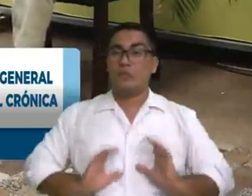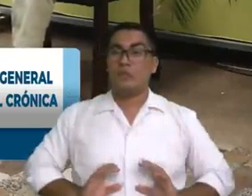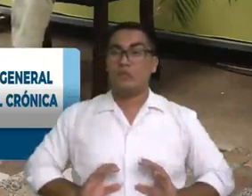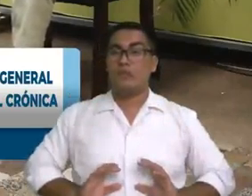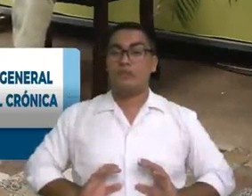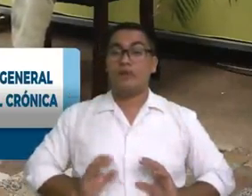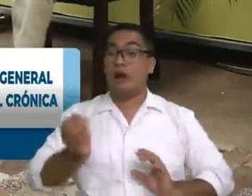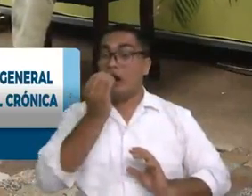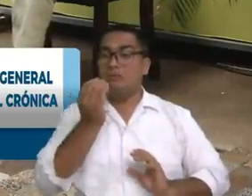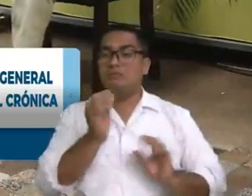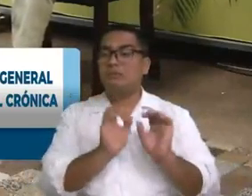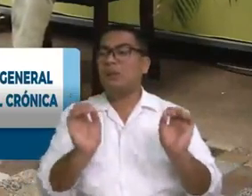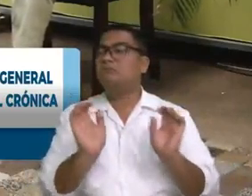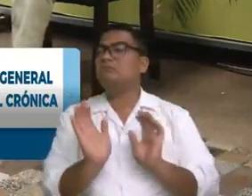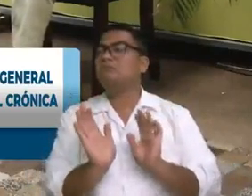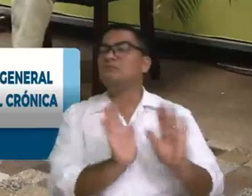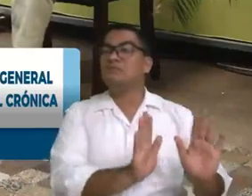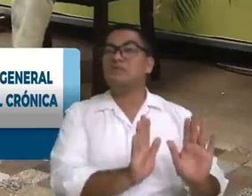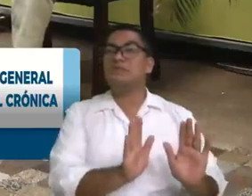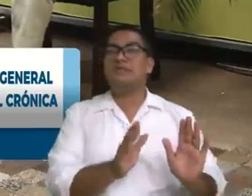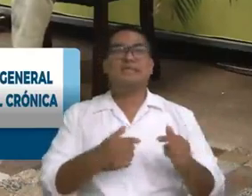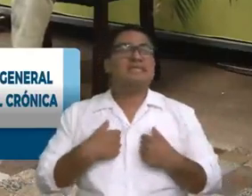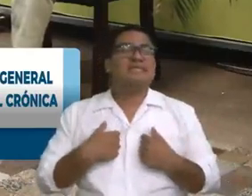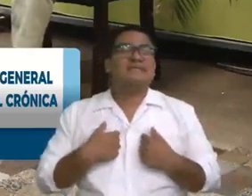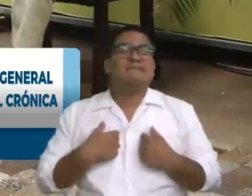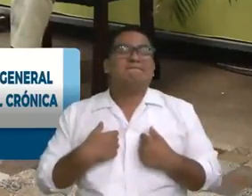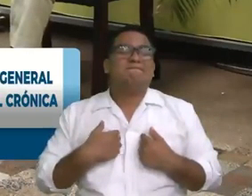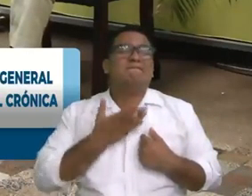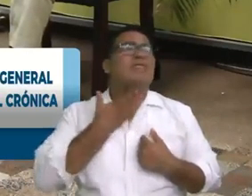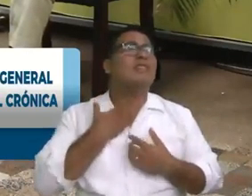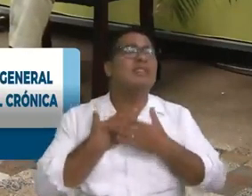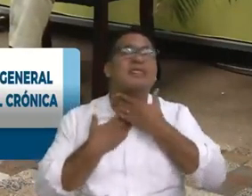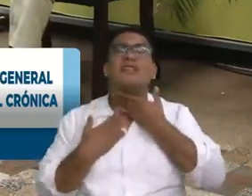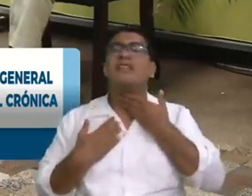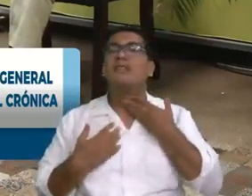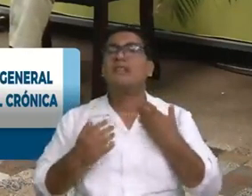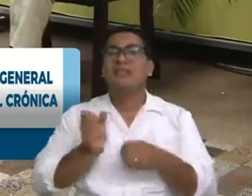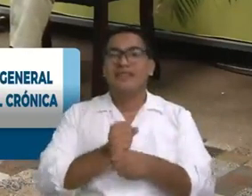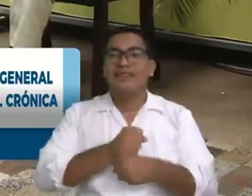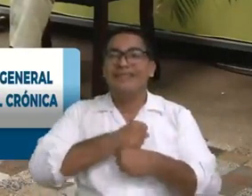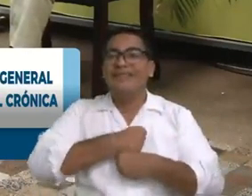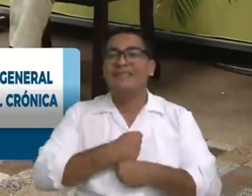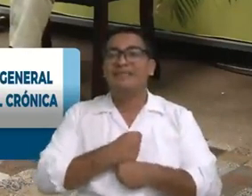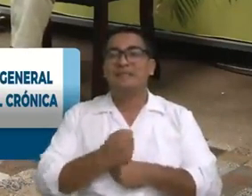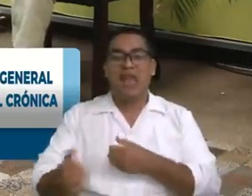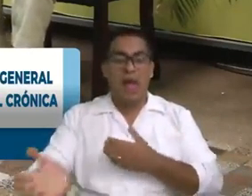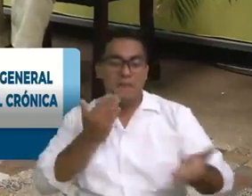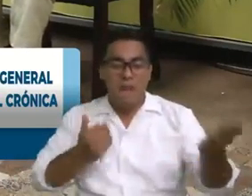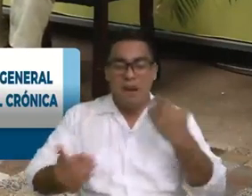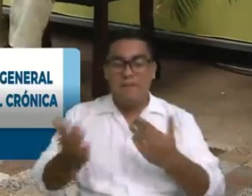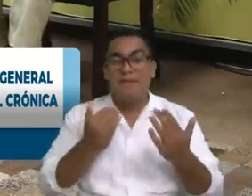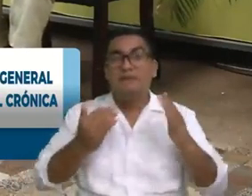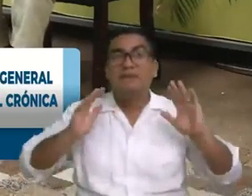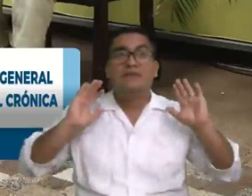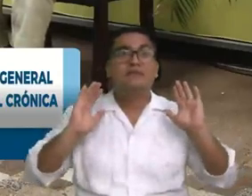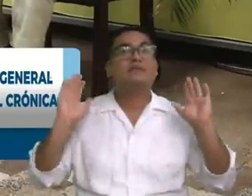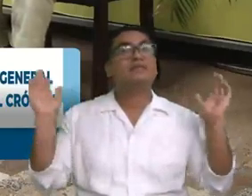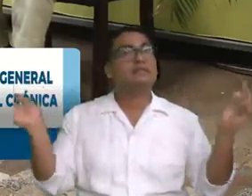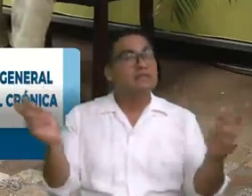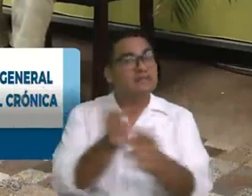cobra. Y cuando de repente no estamos comiendo adecuadamente, estamos comiendo aborazadamente. Uh-huh.